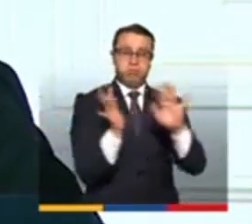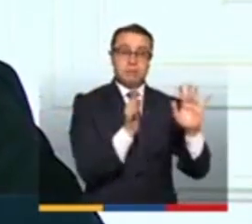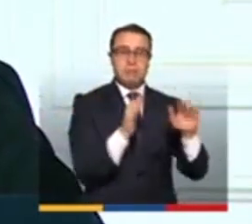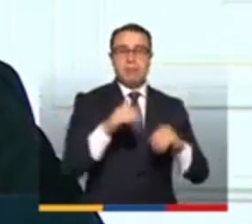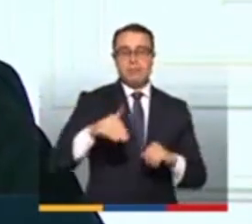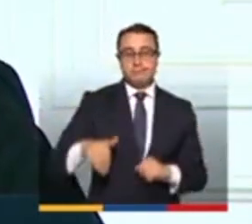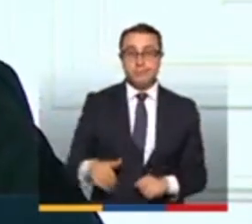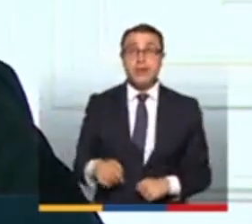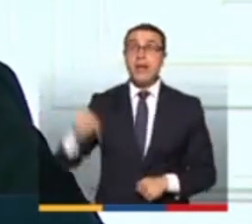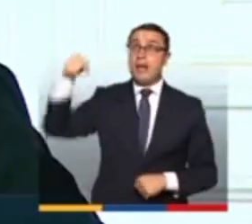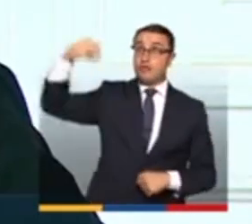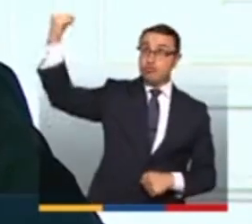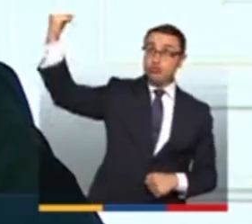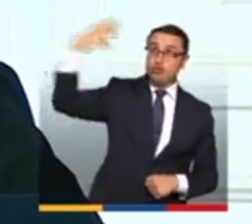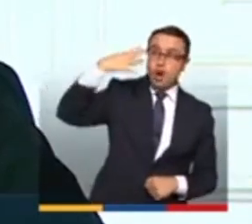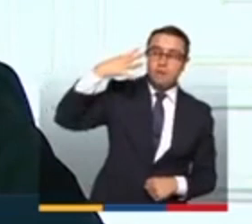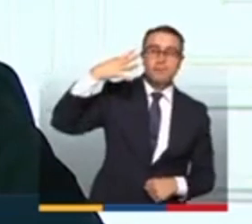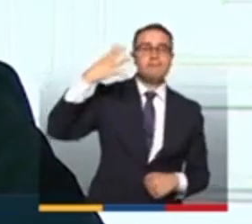tener sol.